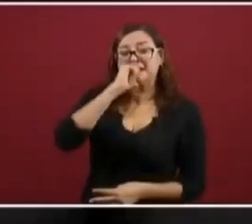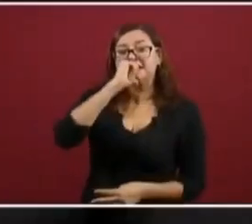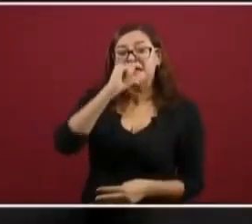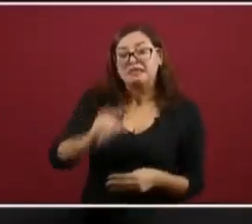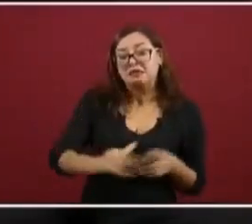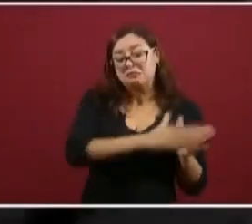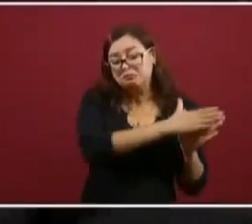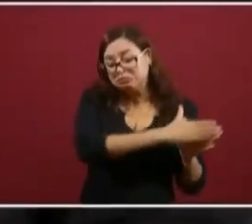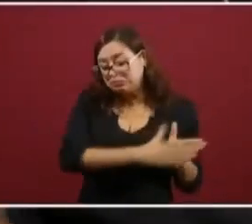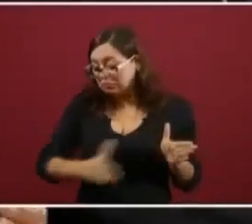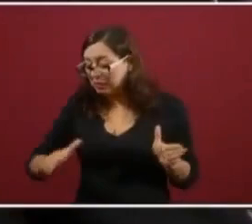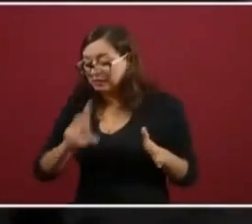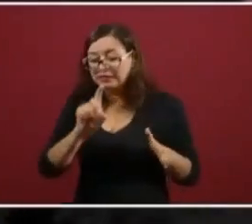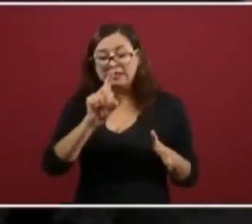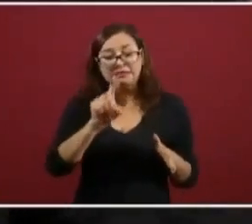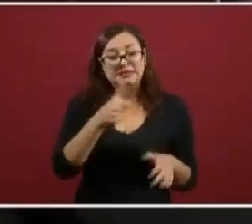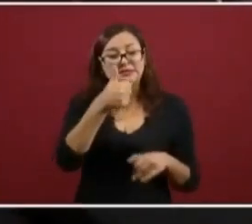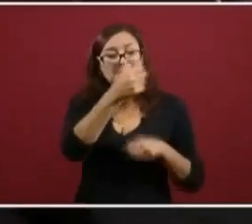nada